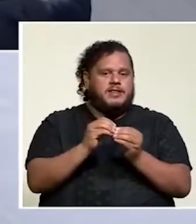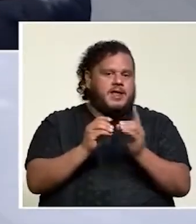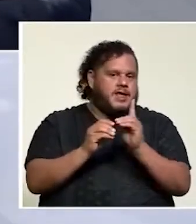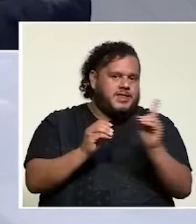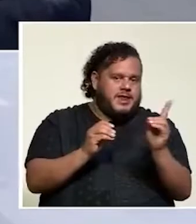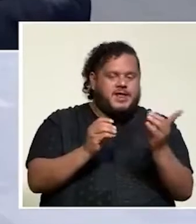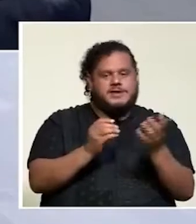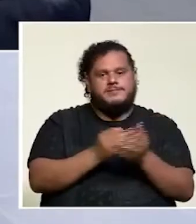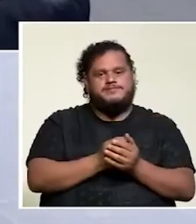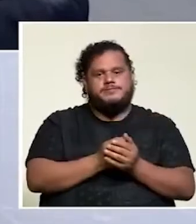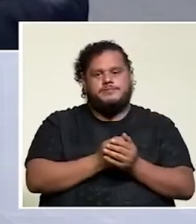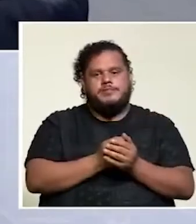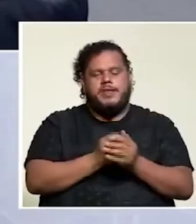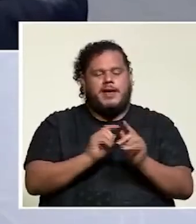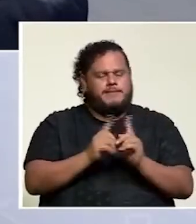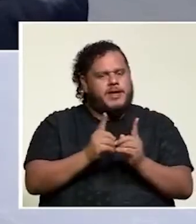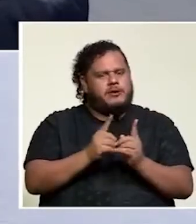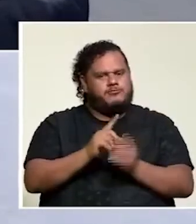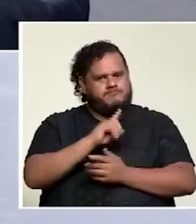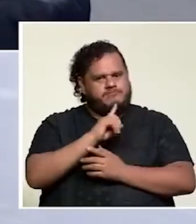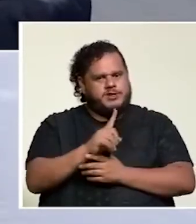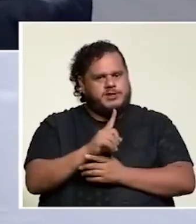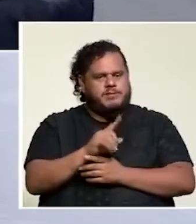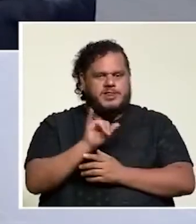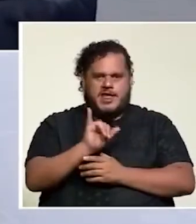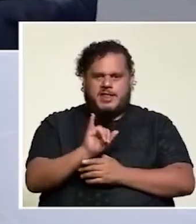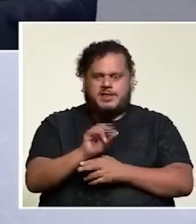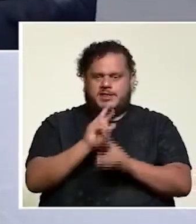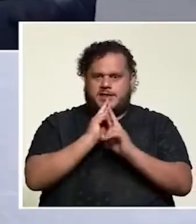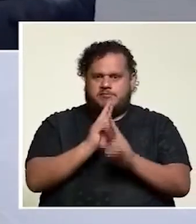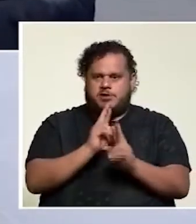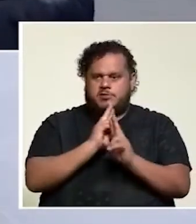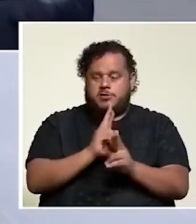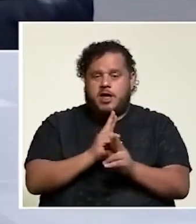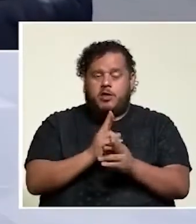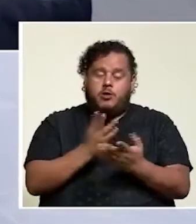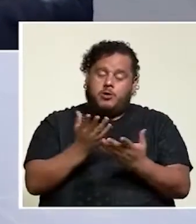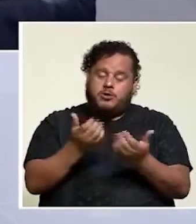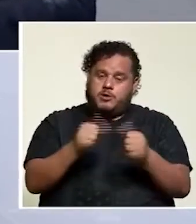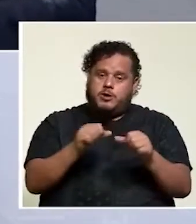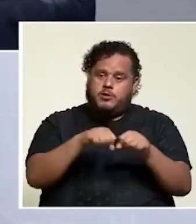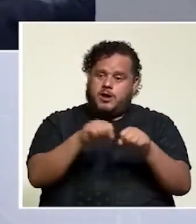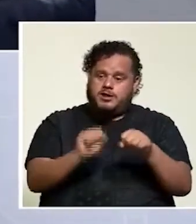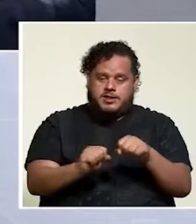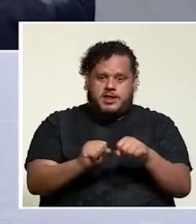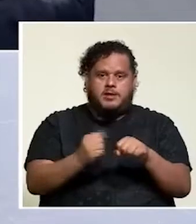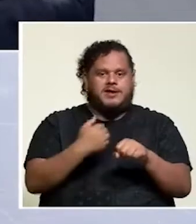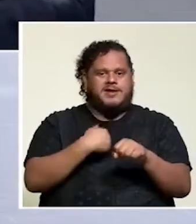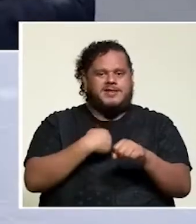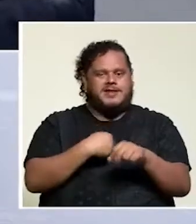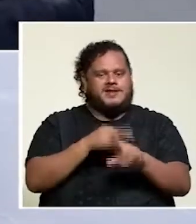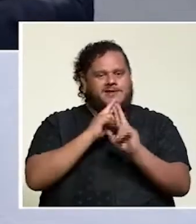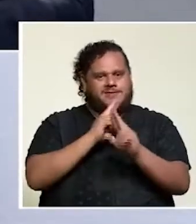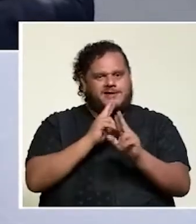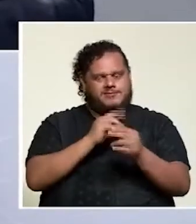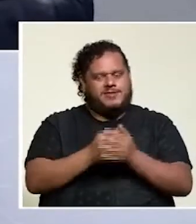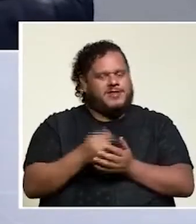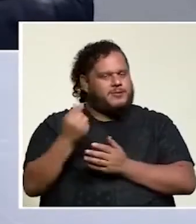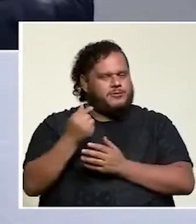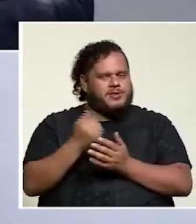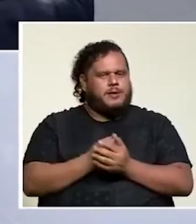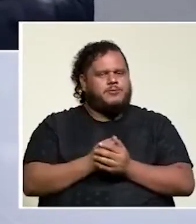de la derecha, pero ciertamente ese es el resultado según el sistema que está establecido con respuestas. Gustavo,